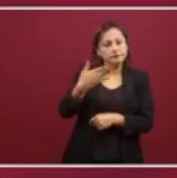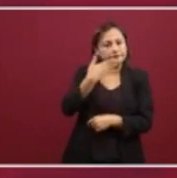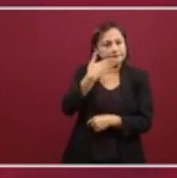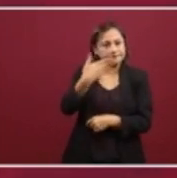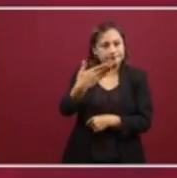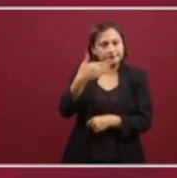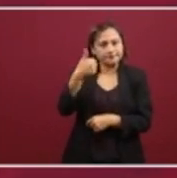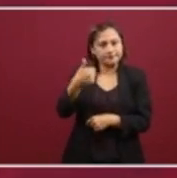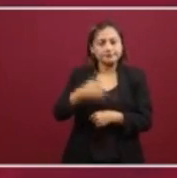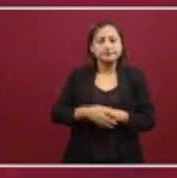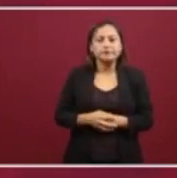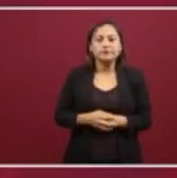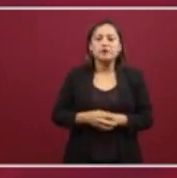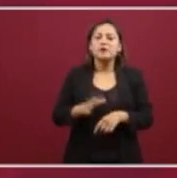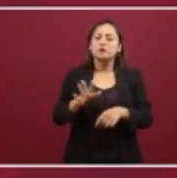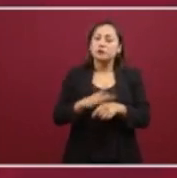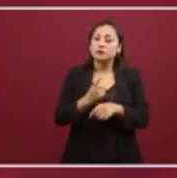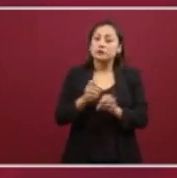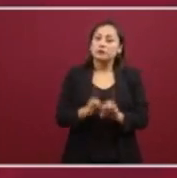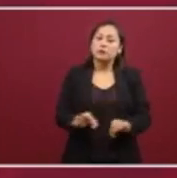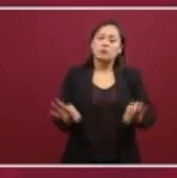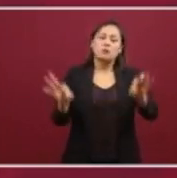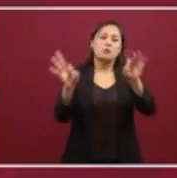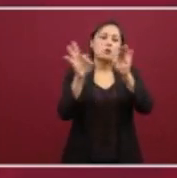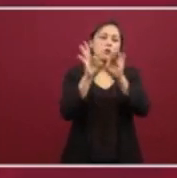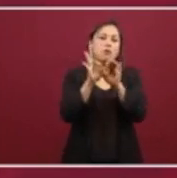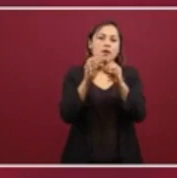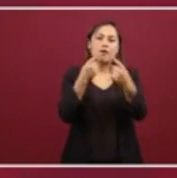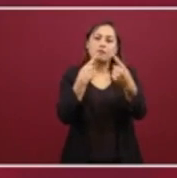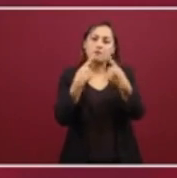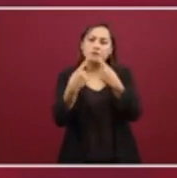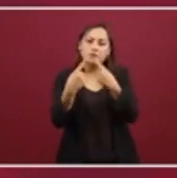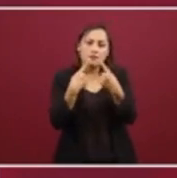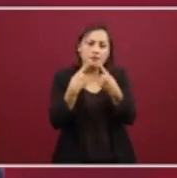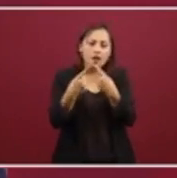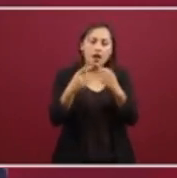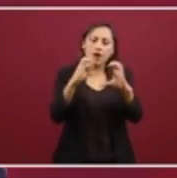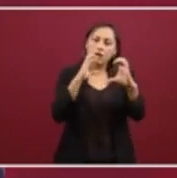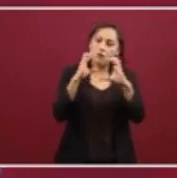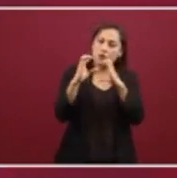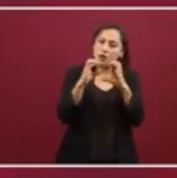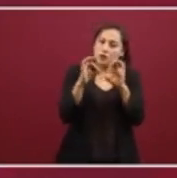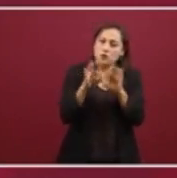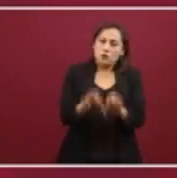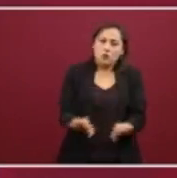que haya comunicación, que haya diálogo. Hay tiempo,